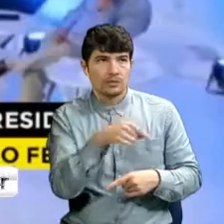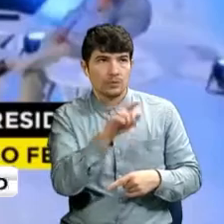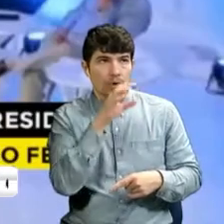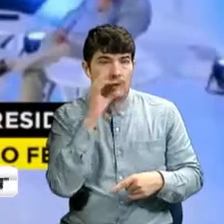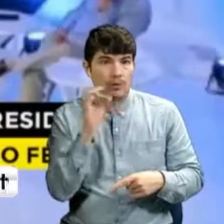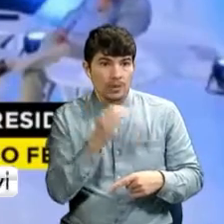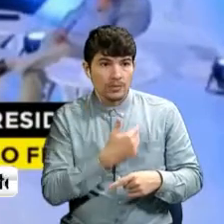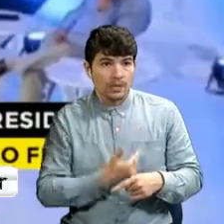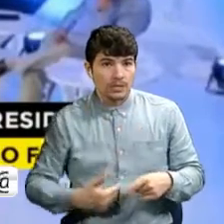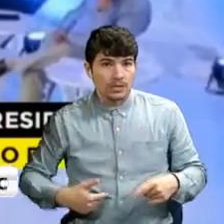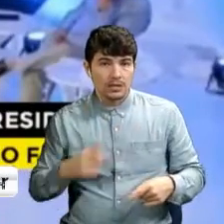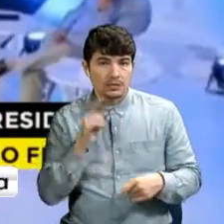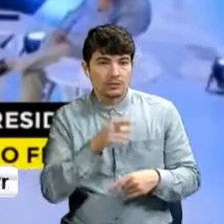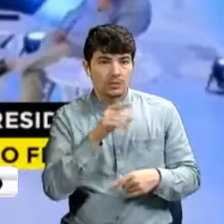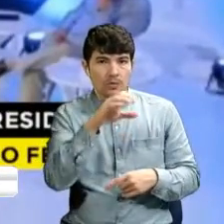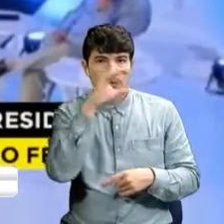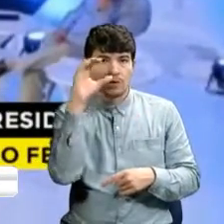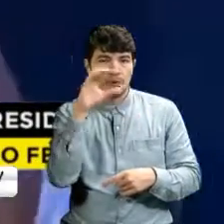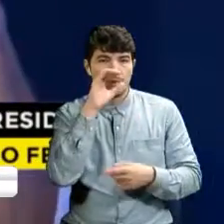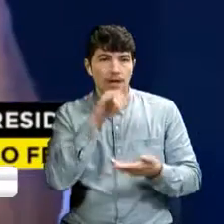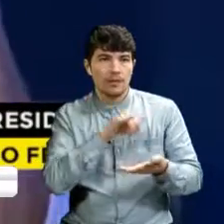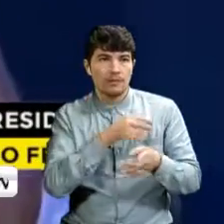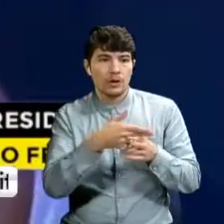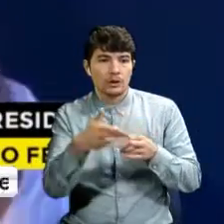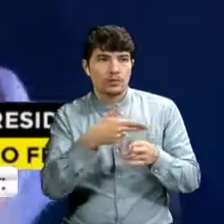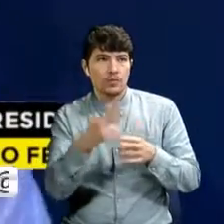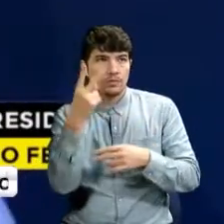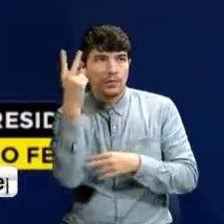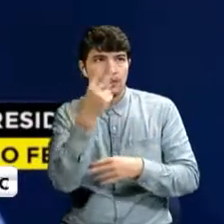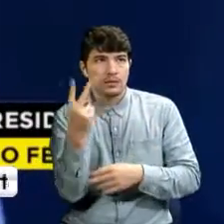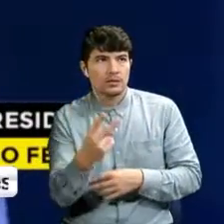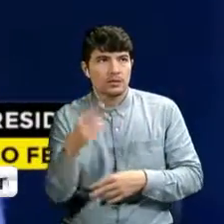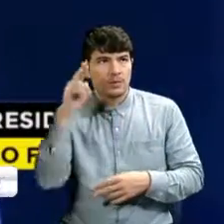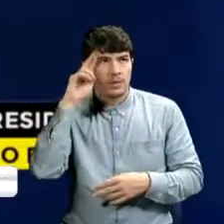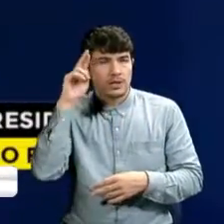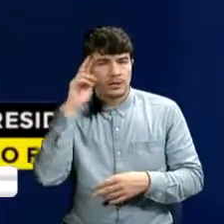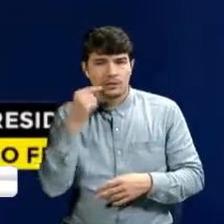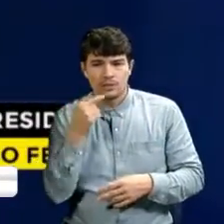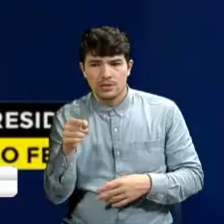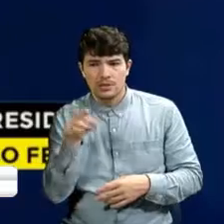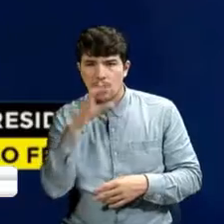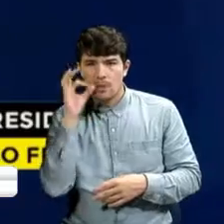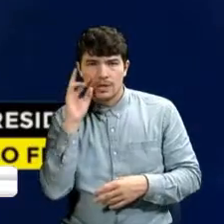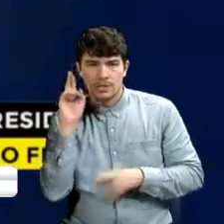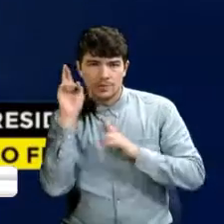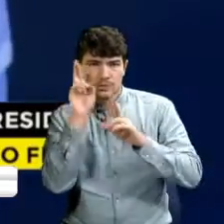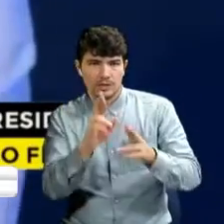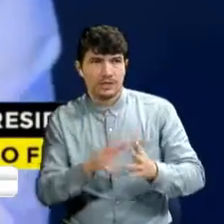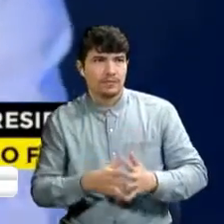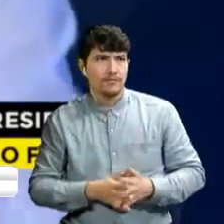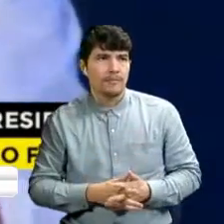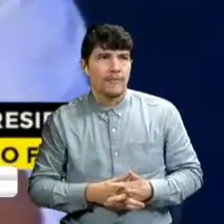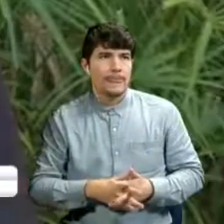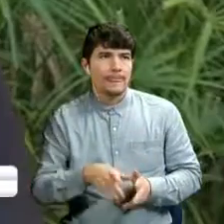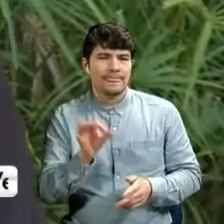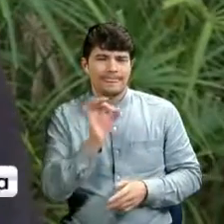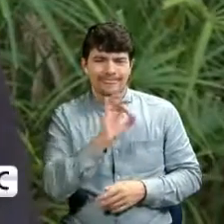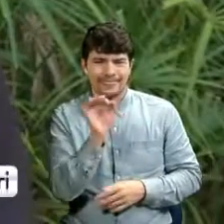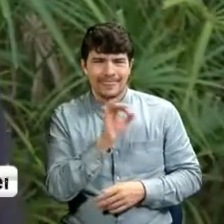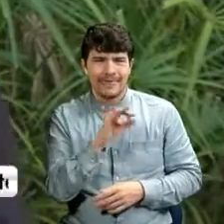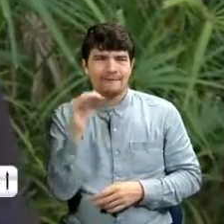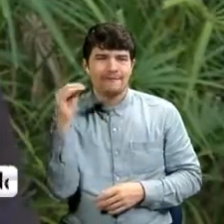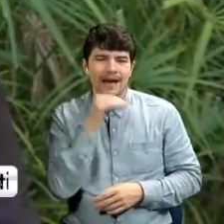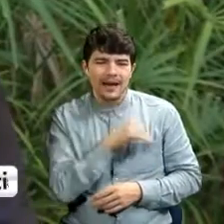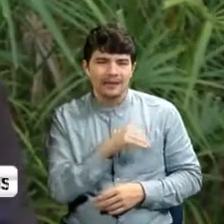quedar como presidente colombia se convertiría en la próxima venezuela ante esto de la calle respondió pero son sencillamente falsedades